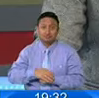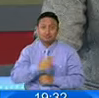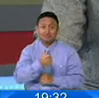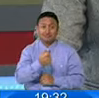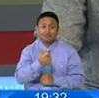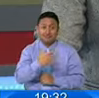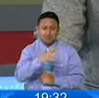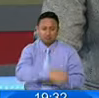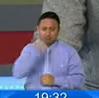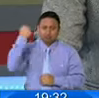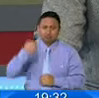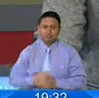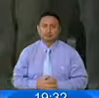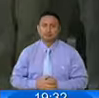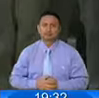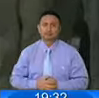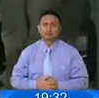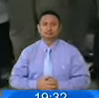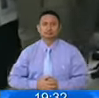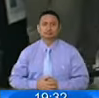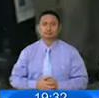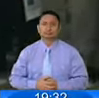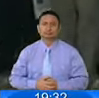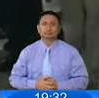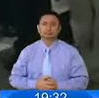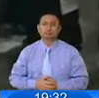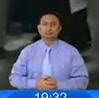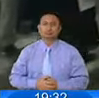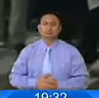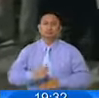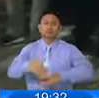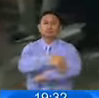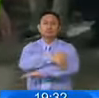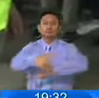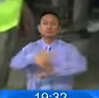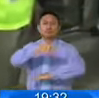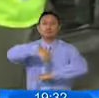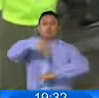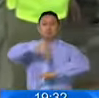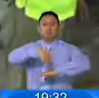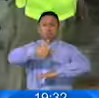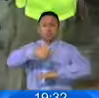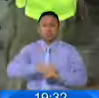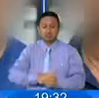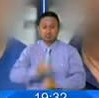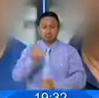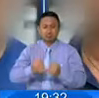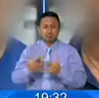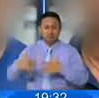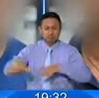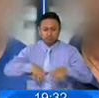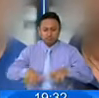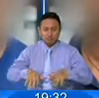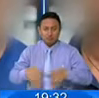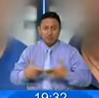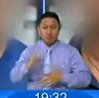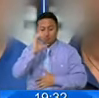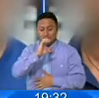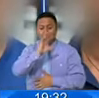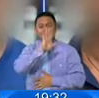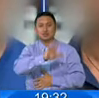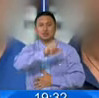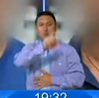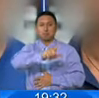dinero de las cajas. De madrugada en una de las avenidas de Manabí, las últimas coordinaciones para salir en busca de cinco